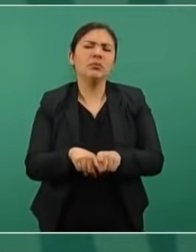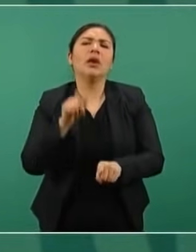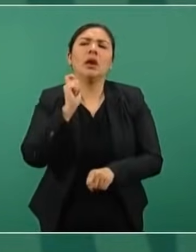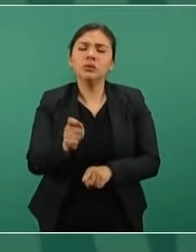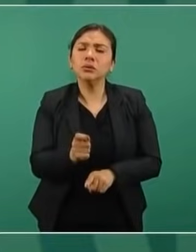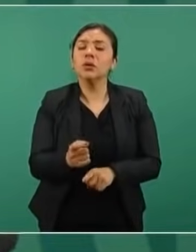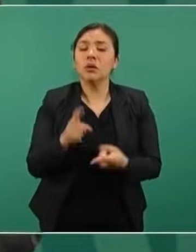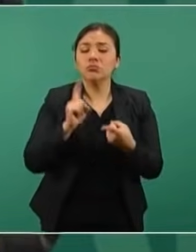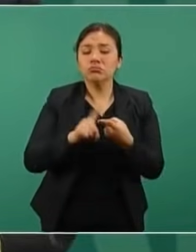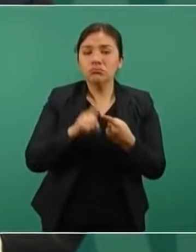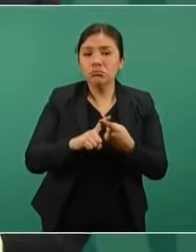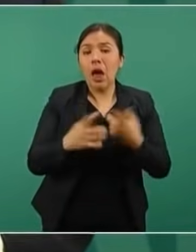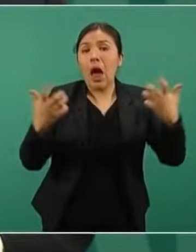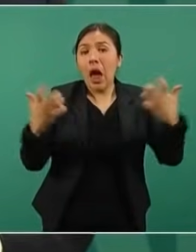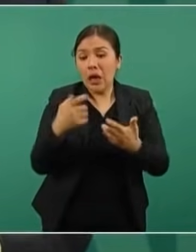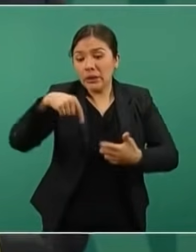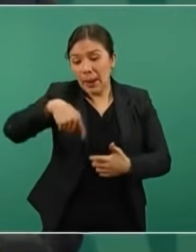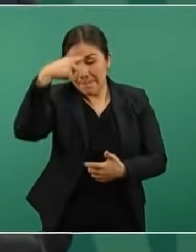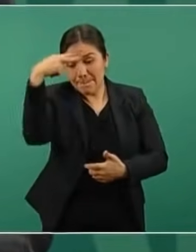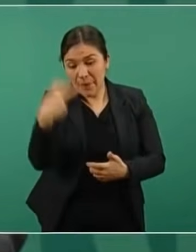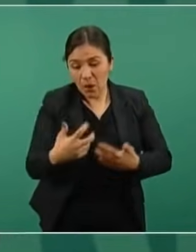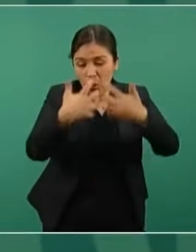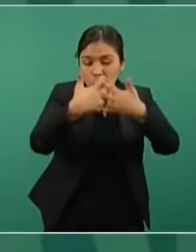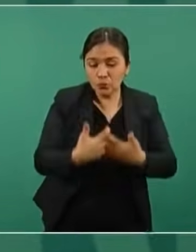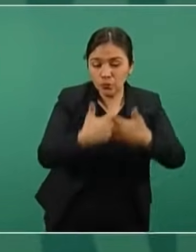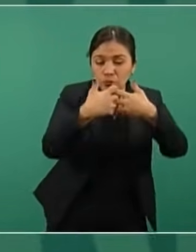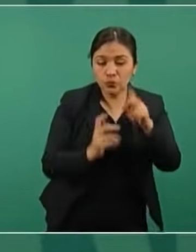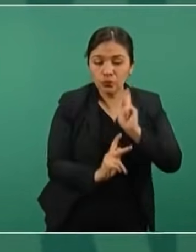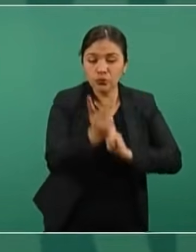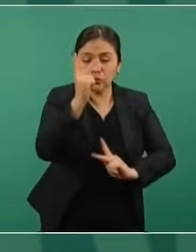Procurar producir en México lo que consumimos,